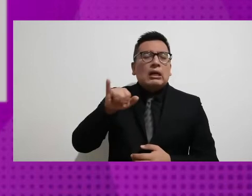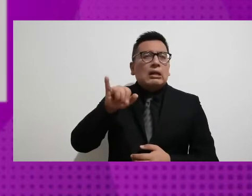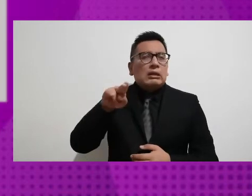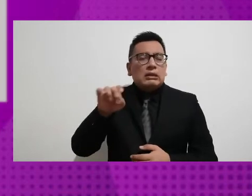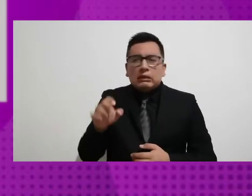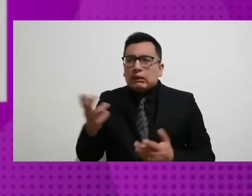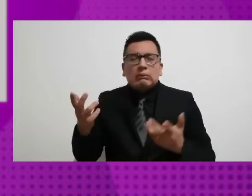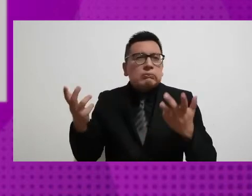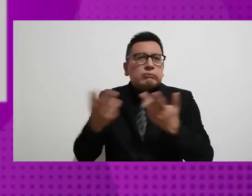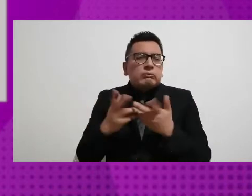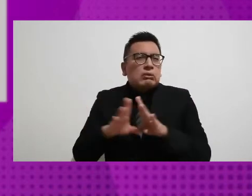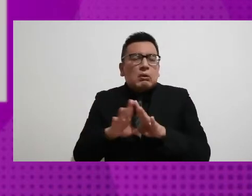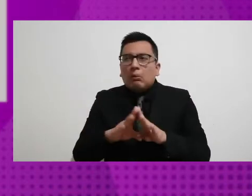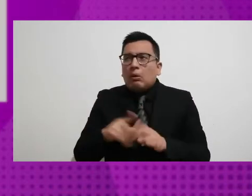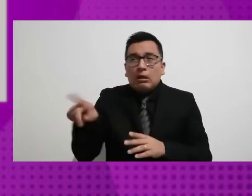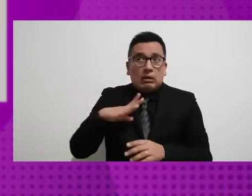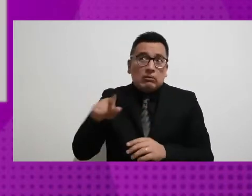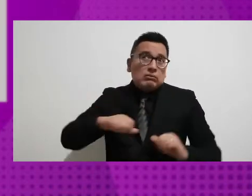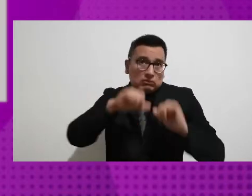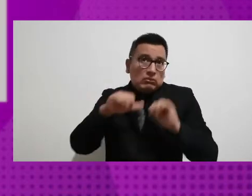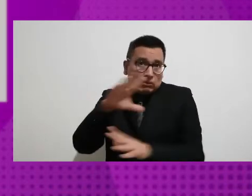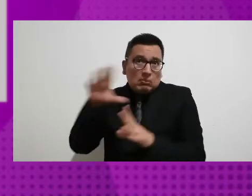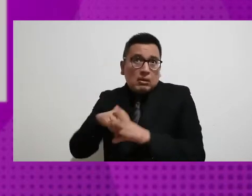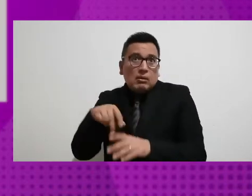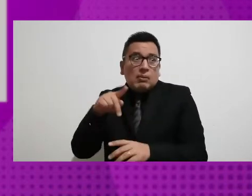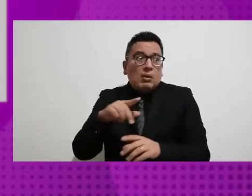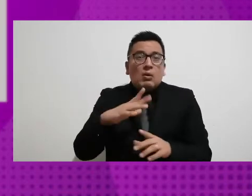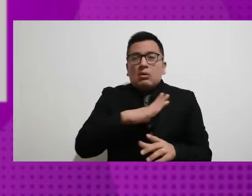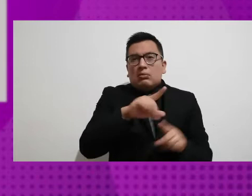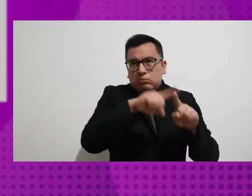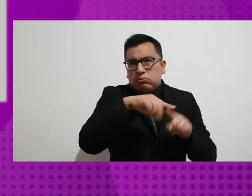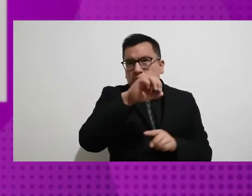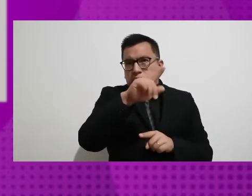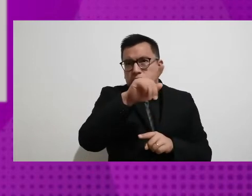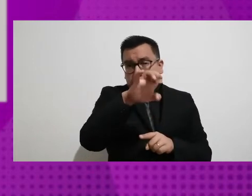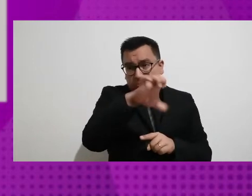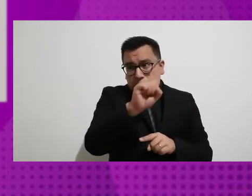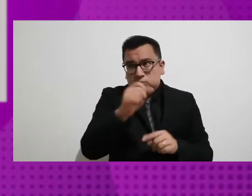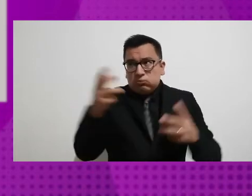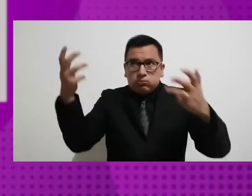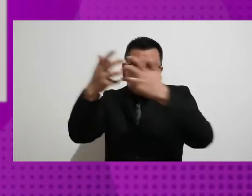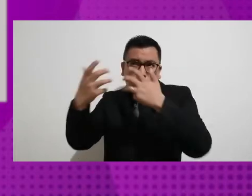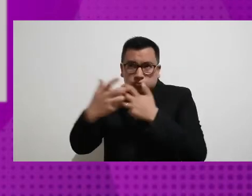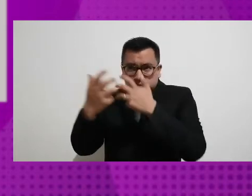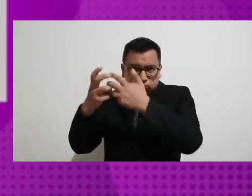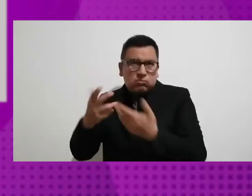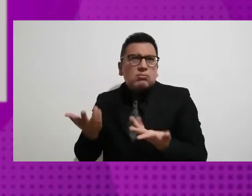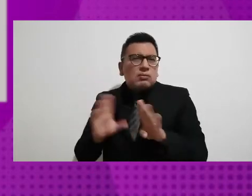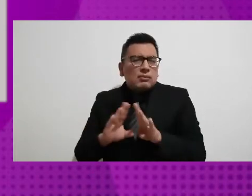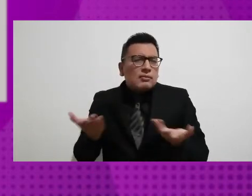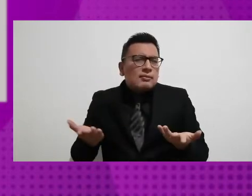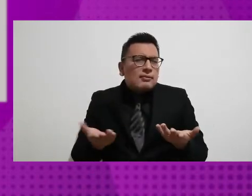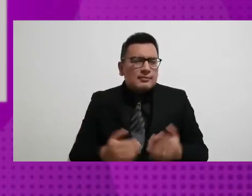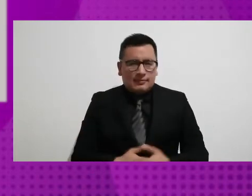electorales, que también, bueno, se menciona en este libro. Ahora, finalmente,